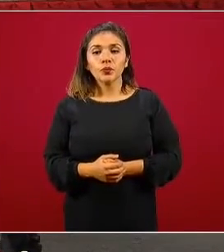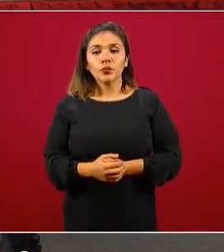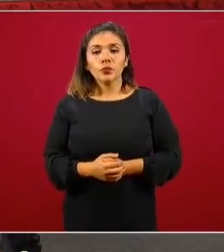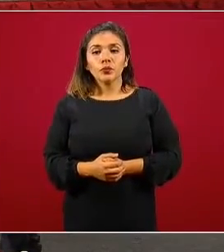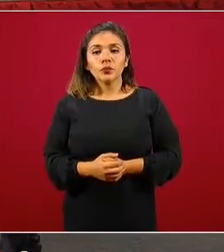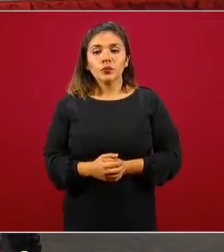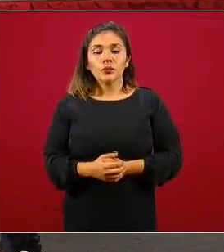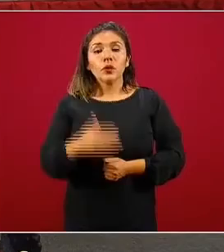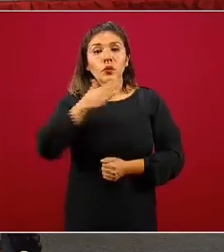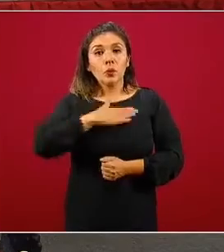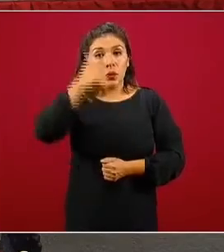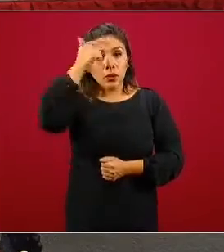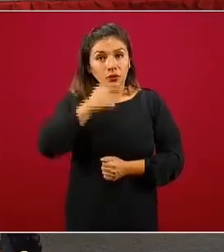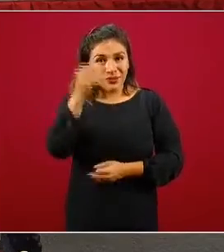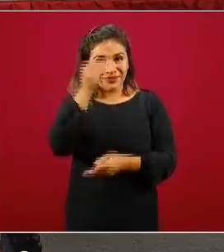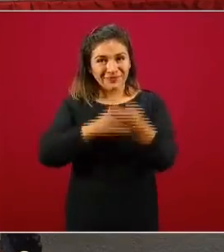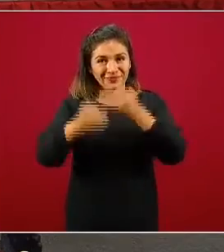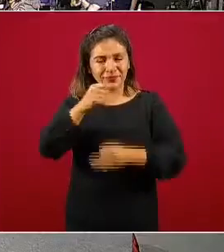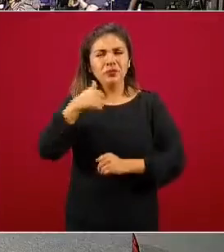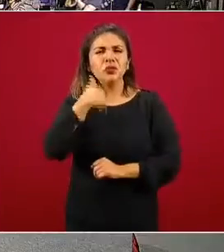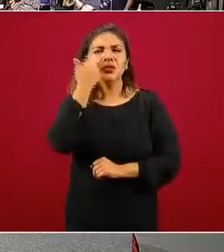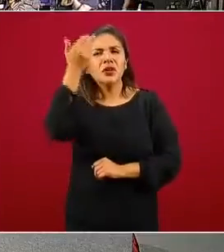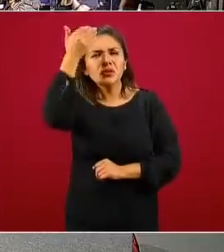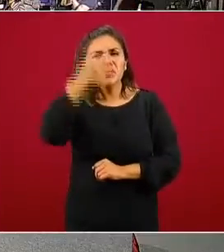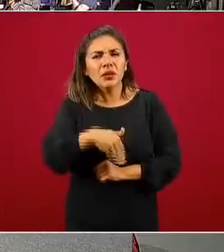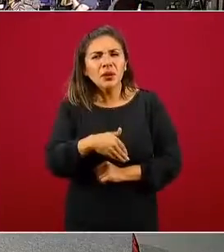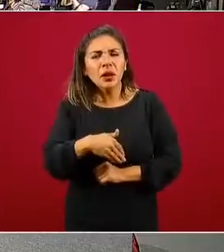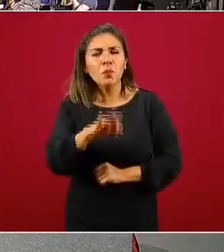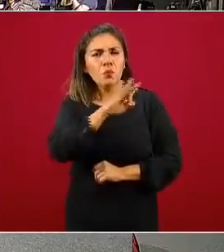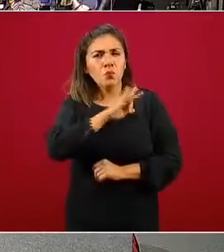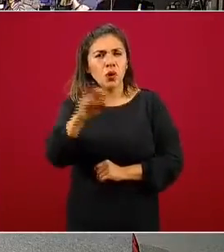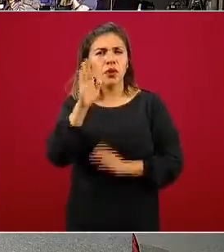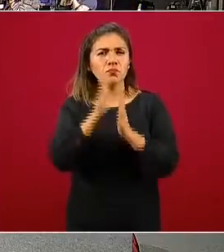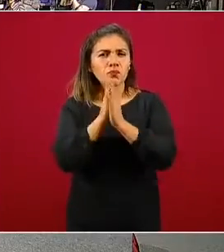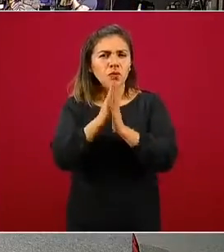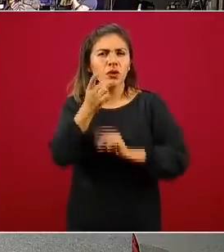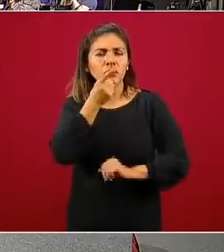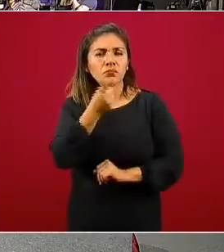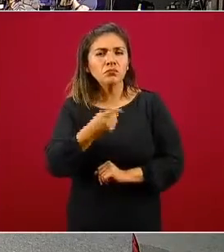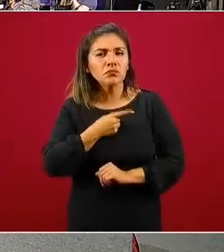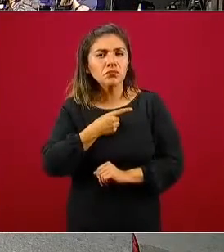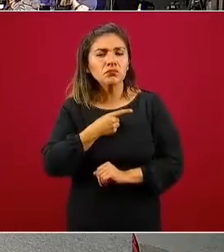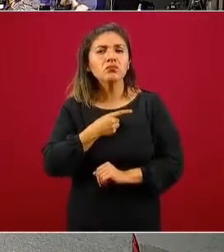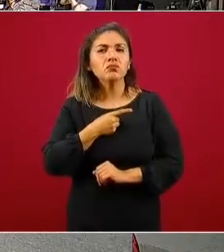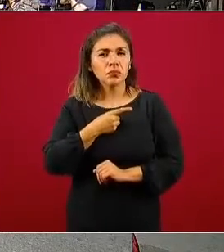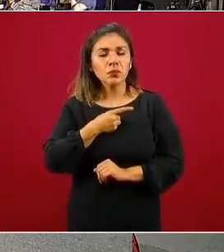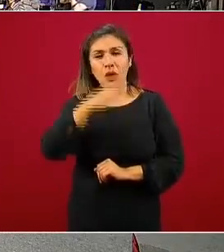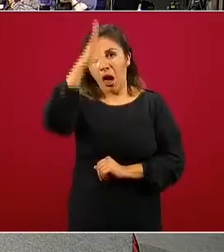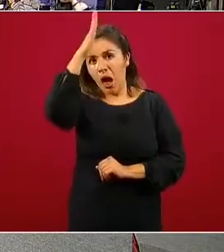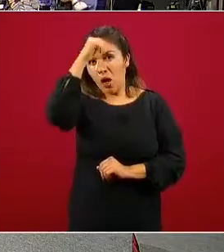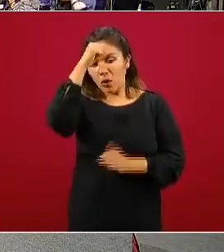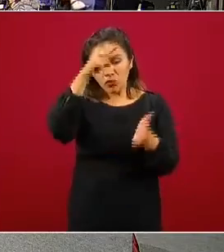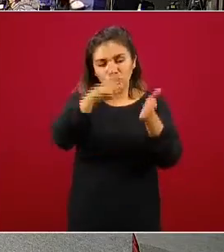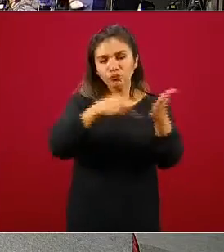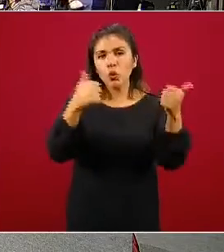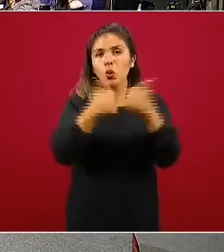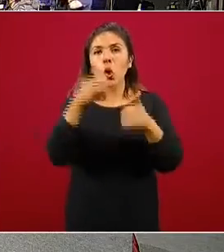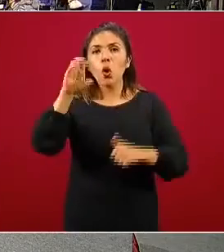Gracias, muy buenas tardes a todos. Quiero saber si nos puede comentar cuáles fueron los acuerdos con la